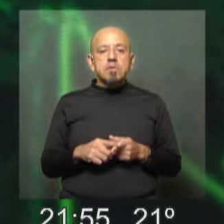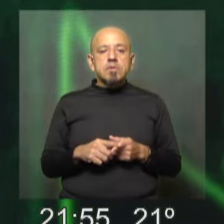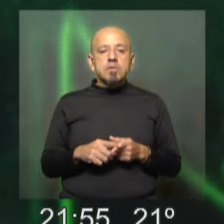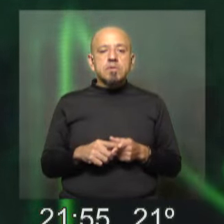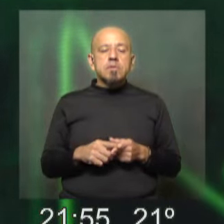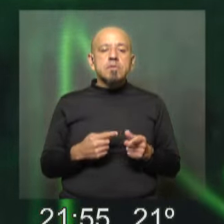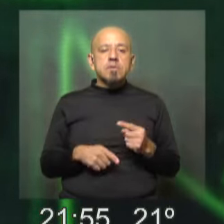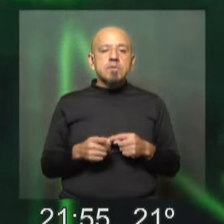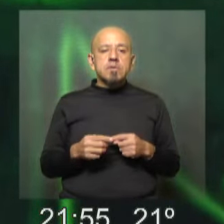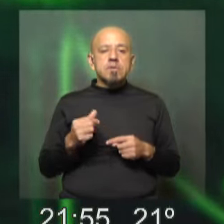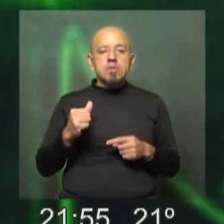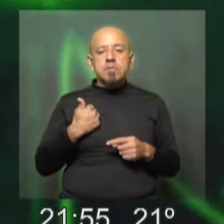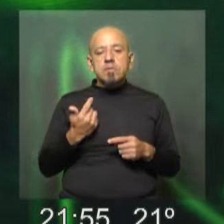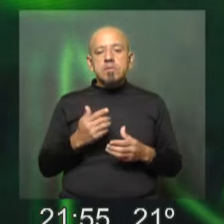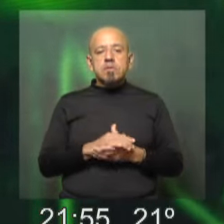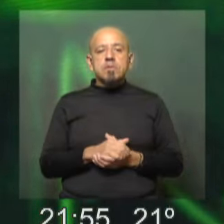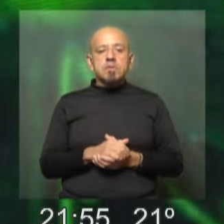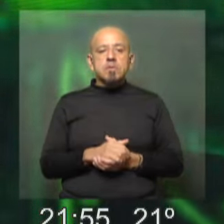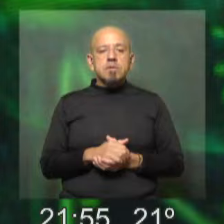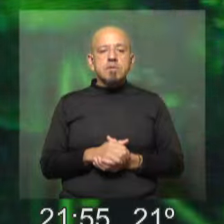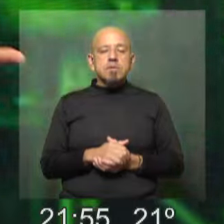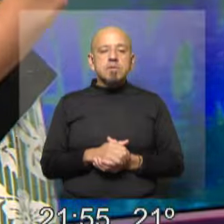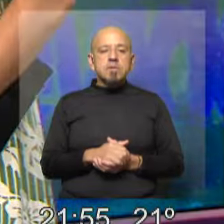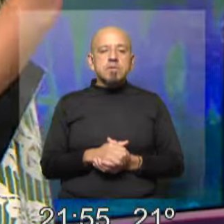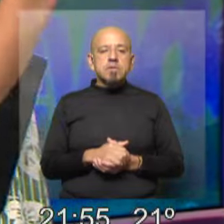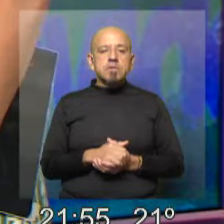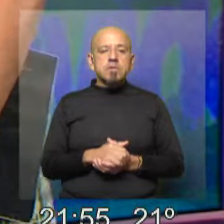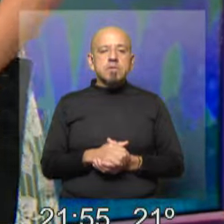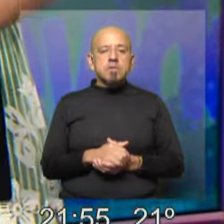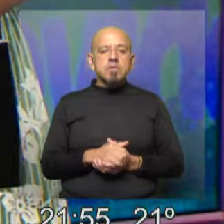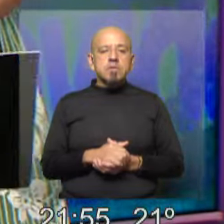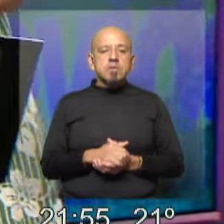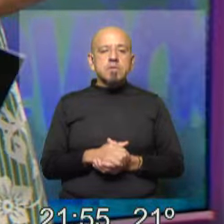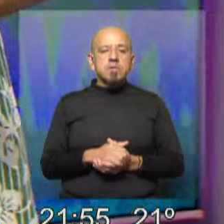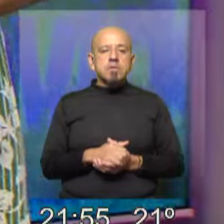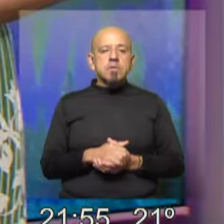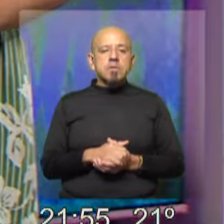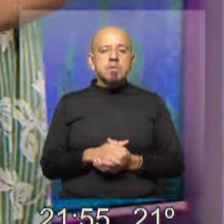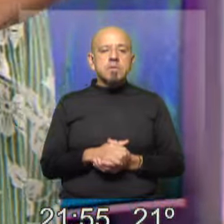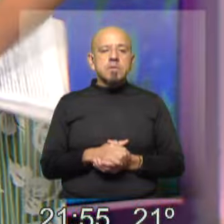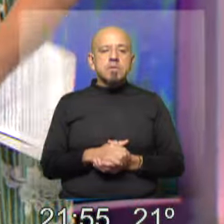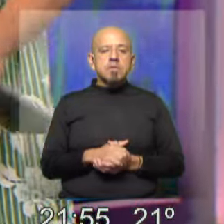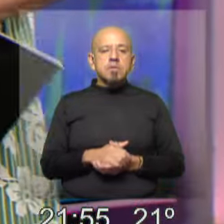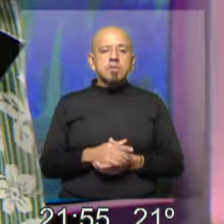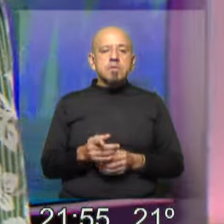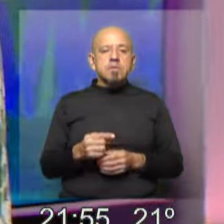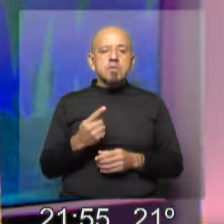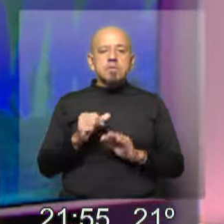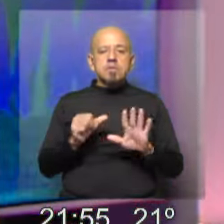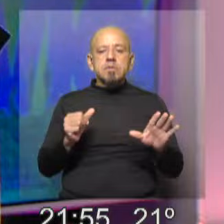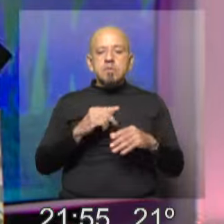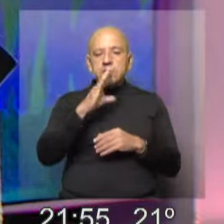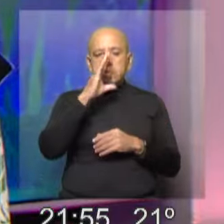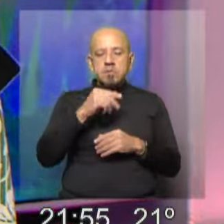linda. Y ojalá que la gente se acerque. Bueno, seguimos recordando entonces eso. Entonces. Espacio Babilonia, 16 de febrero,